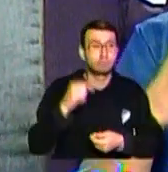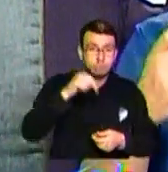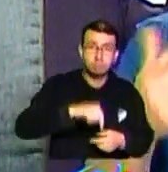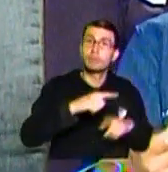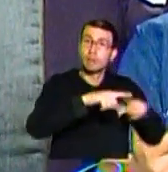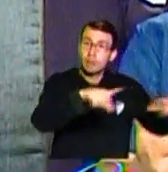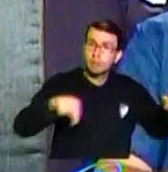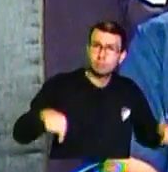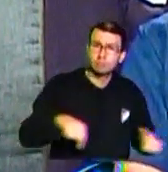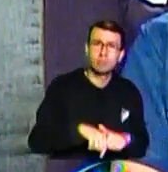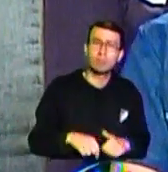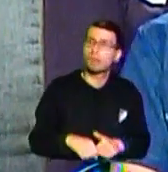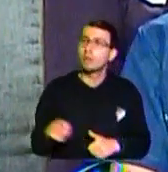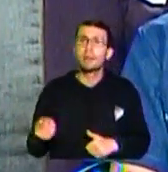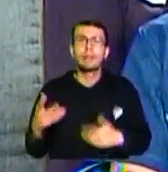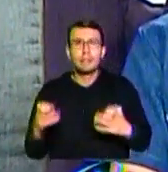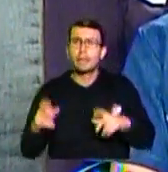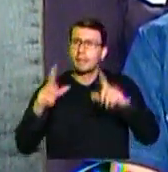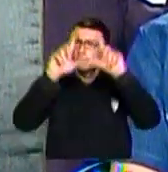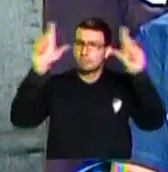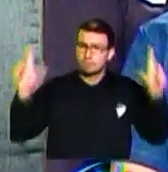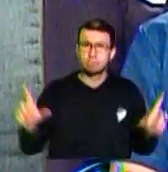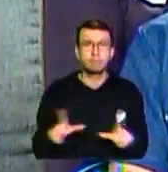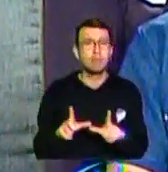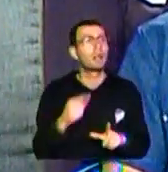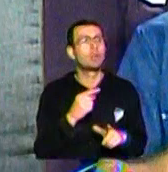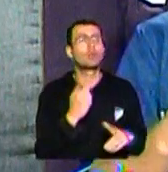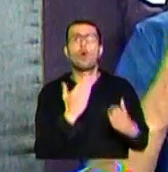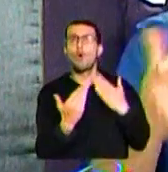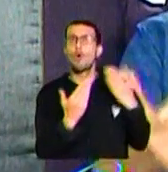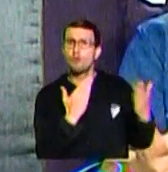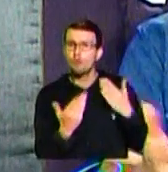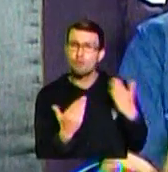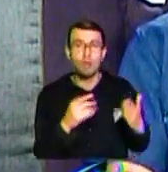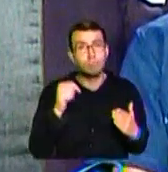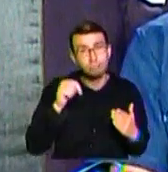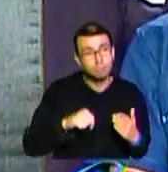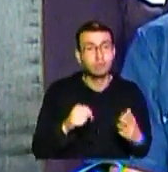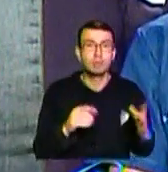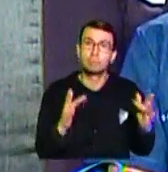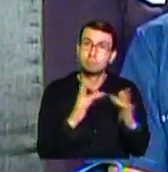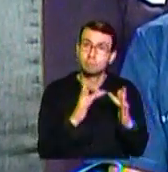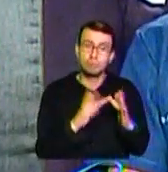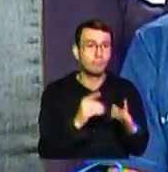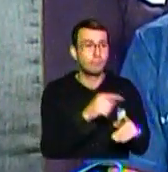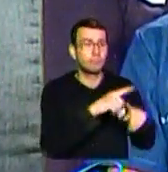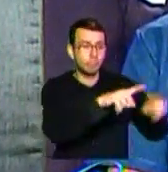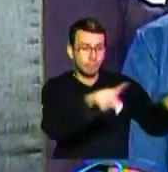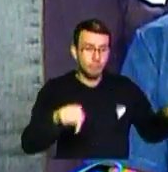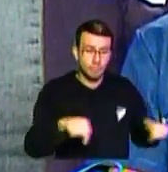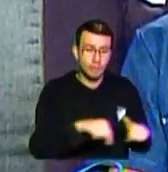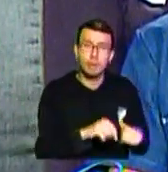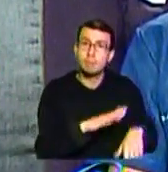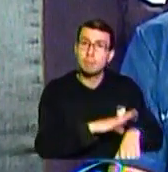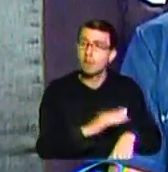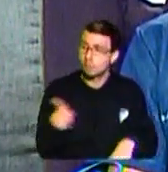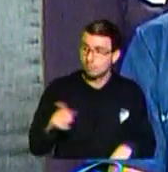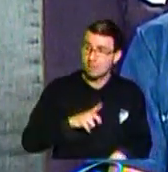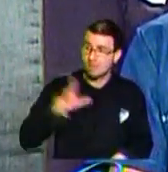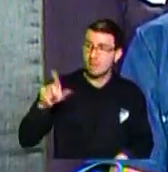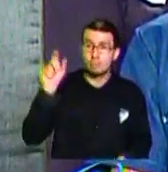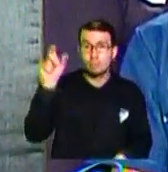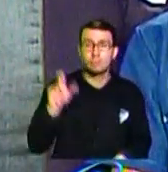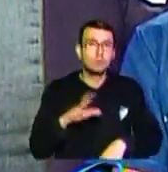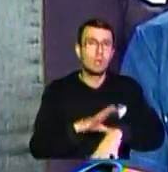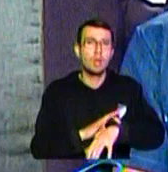tienen una fiel confianza en lo que se, en el equipo médico que está liderado por el doctor Rojas,